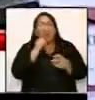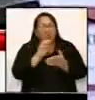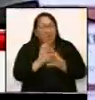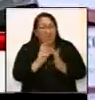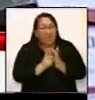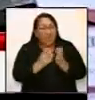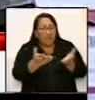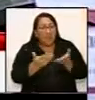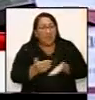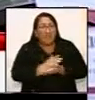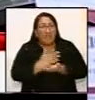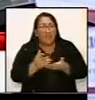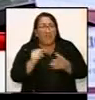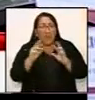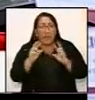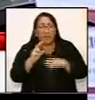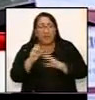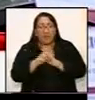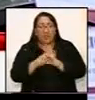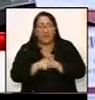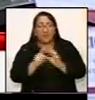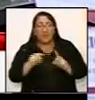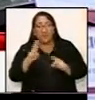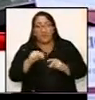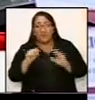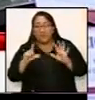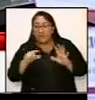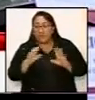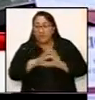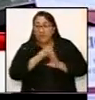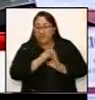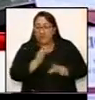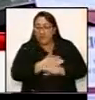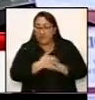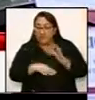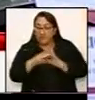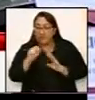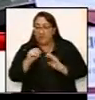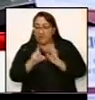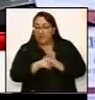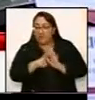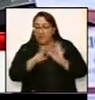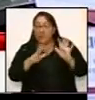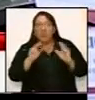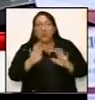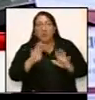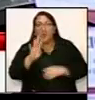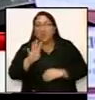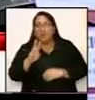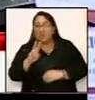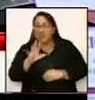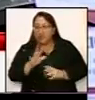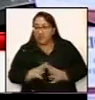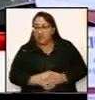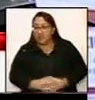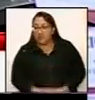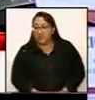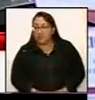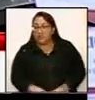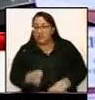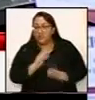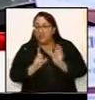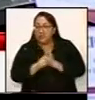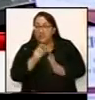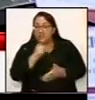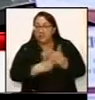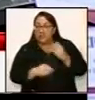que efectivamente en el año 2007 se sacó una ley, la 28.925, que era la ley que